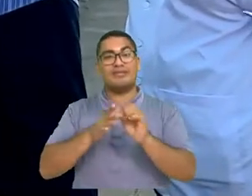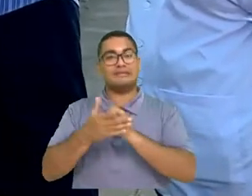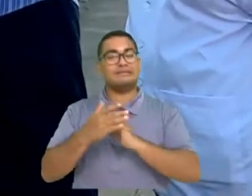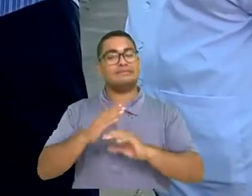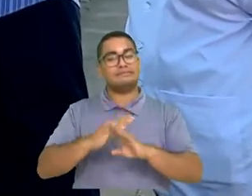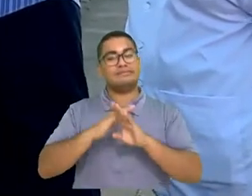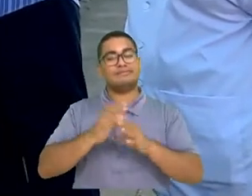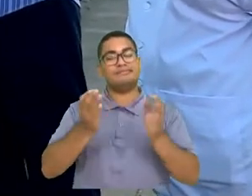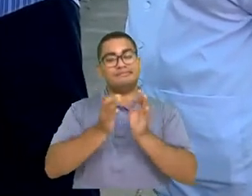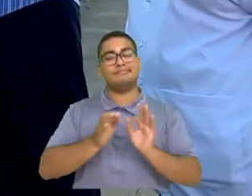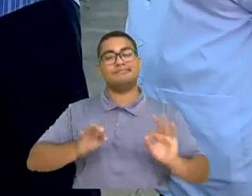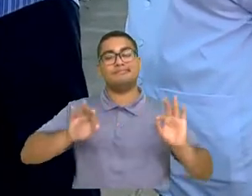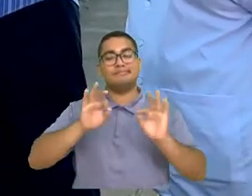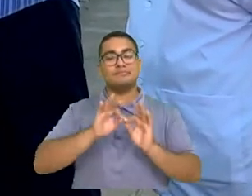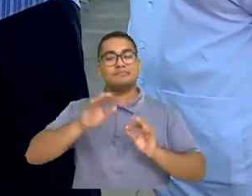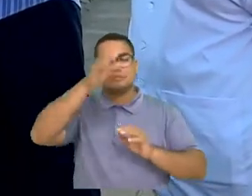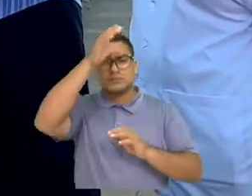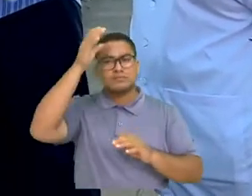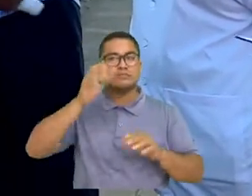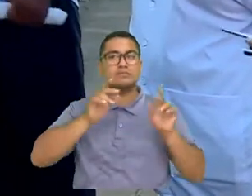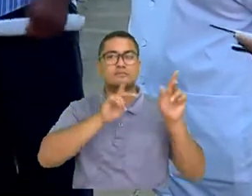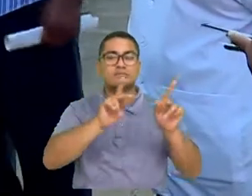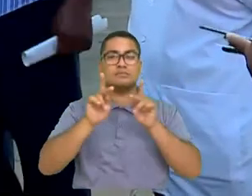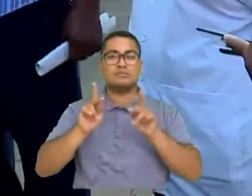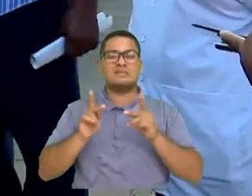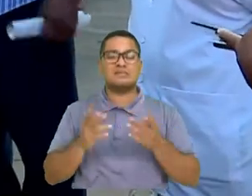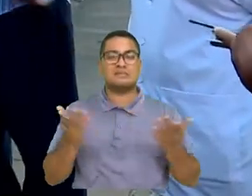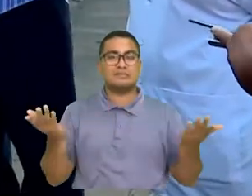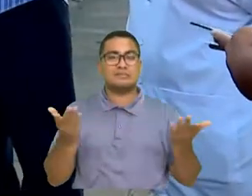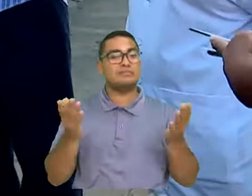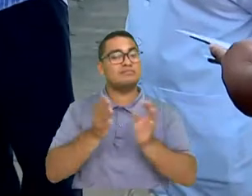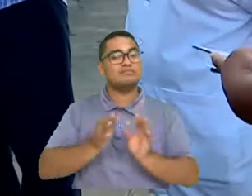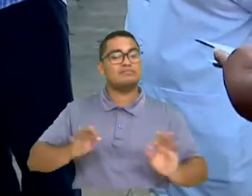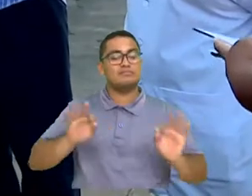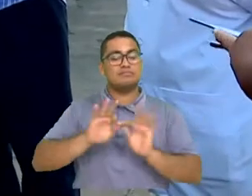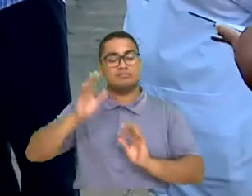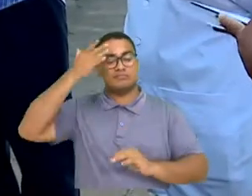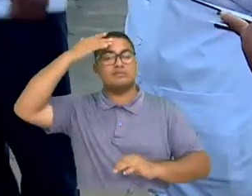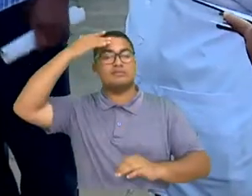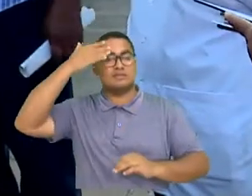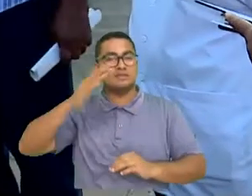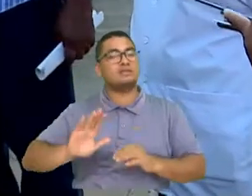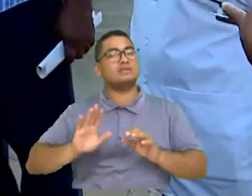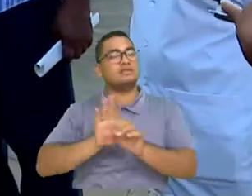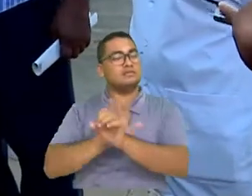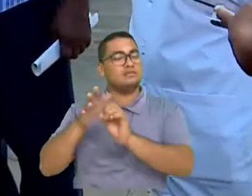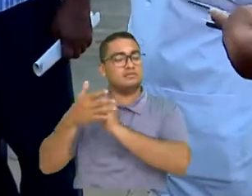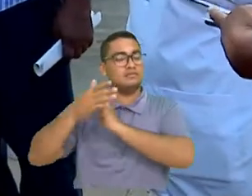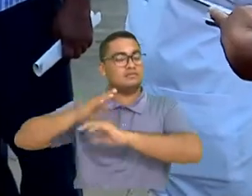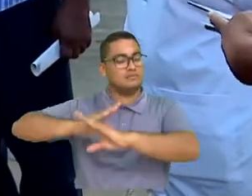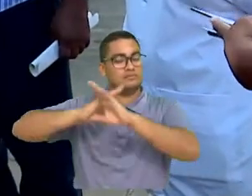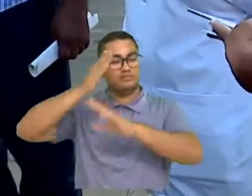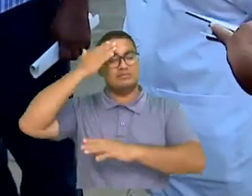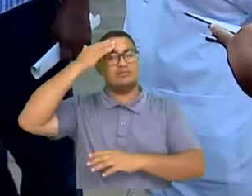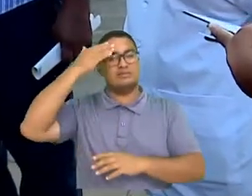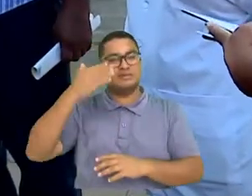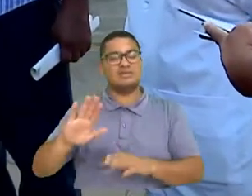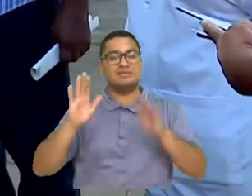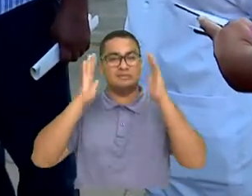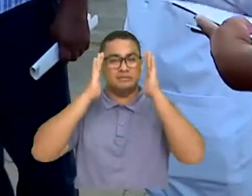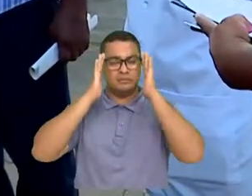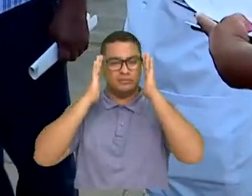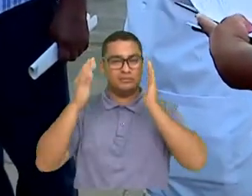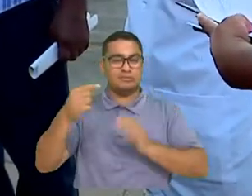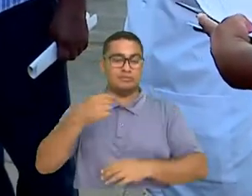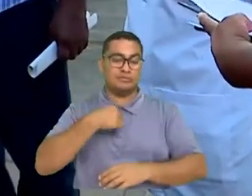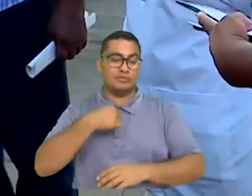que la población está bien clara de lo que se debe hacer para prevenir, porque yo creo que